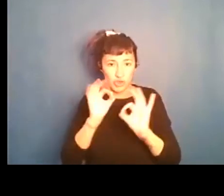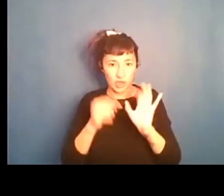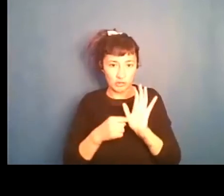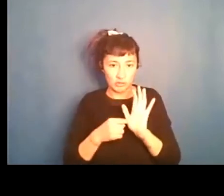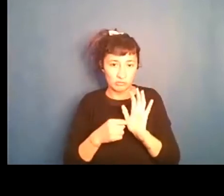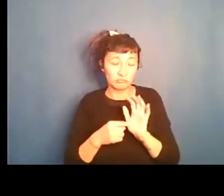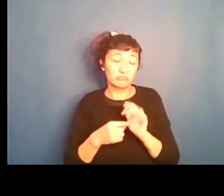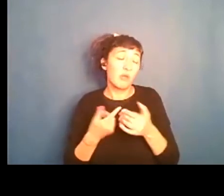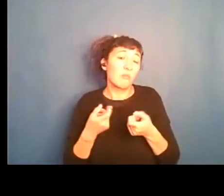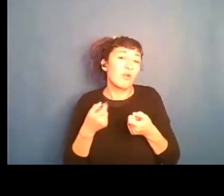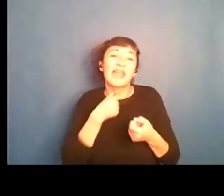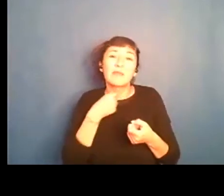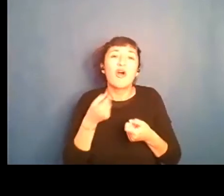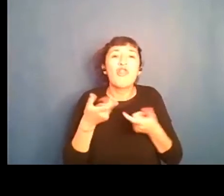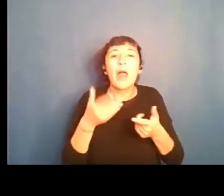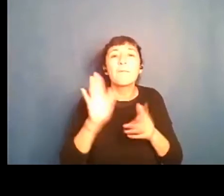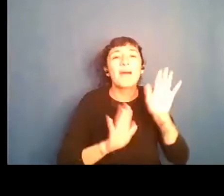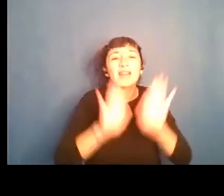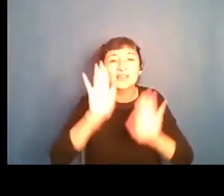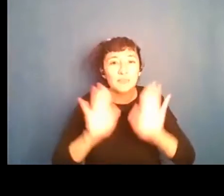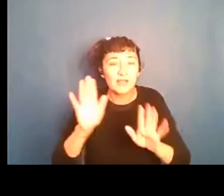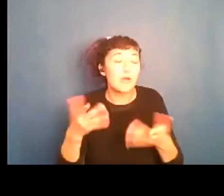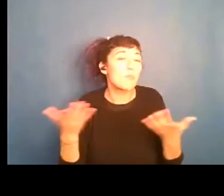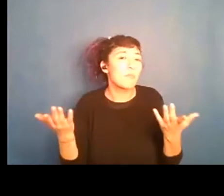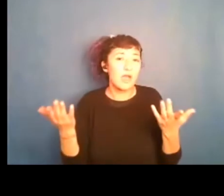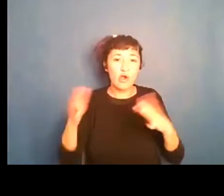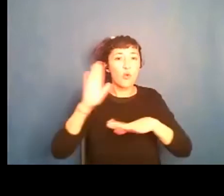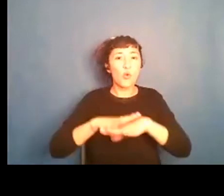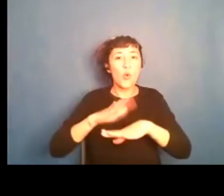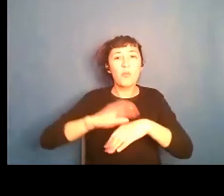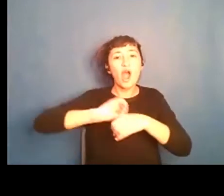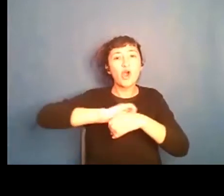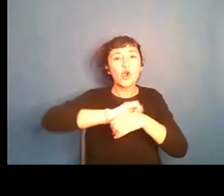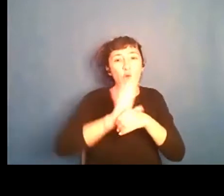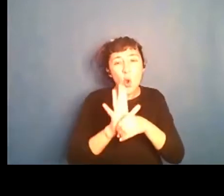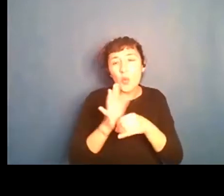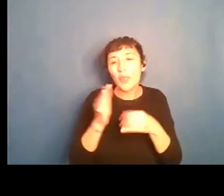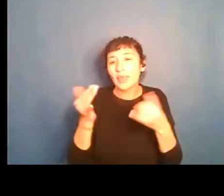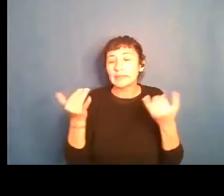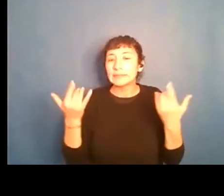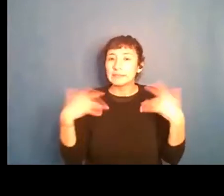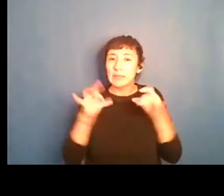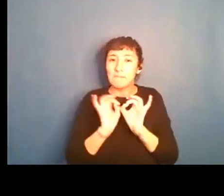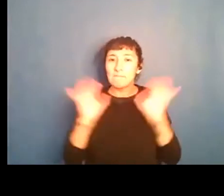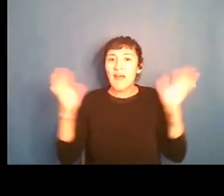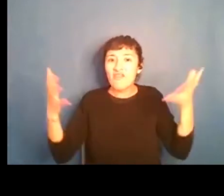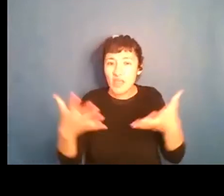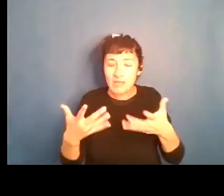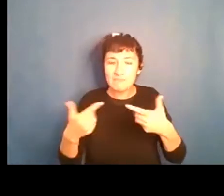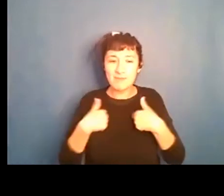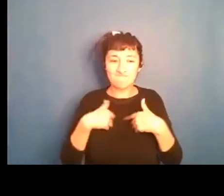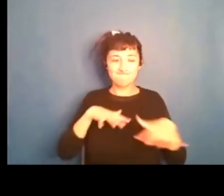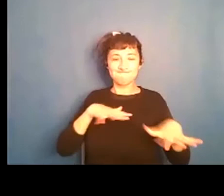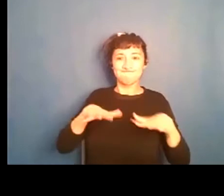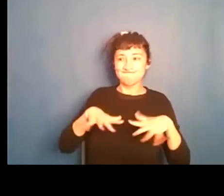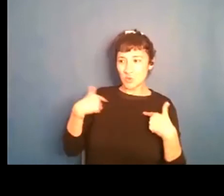participación. COVID nos trajo una situación de pandemia donde nos movilizó, nos cambió la